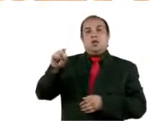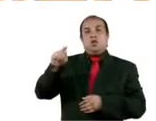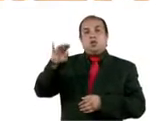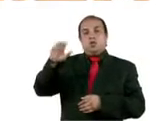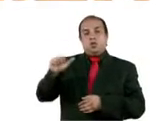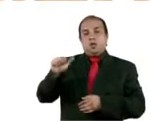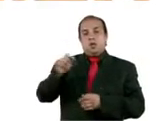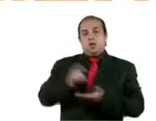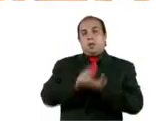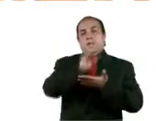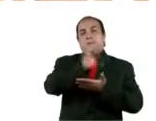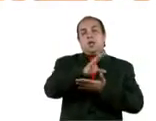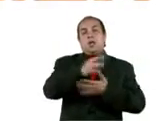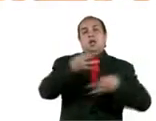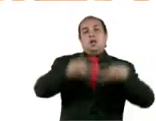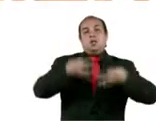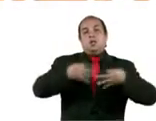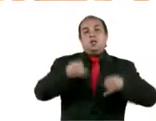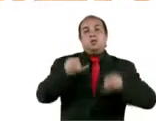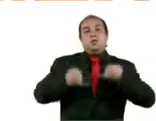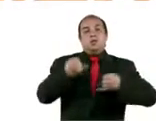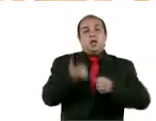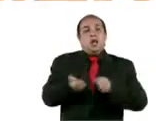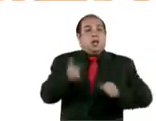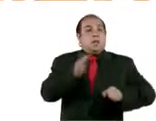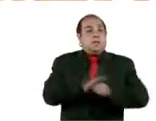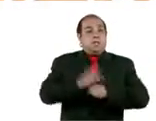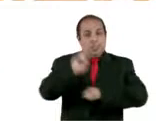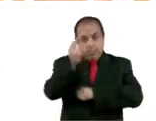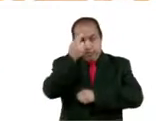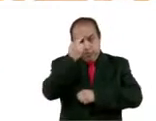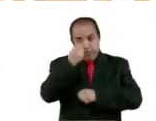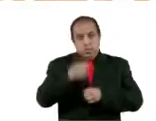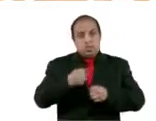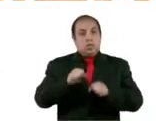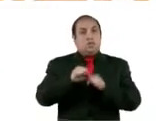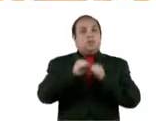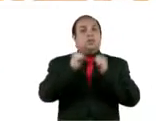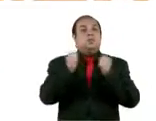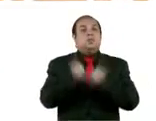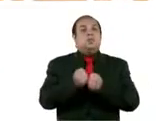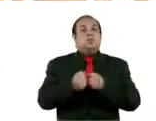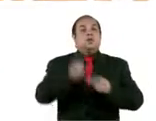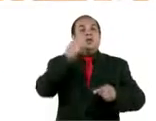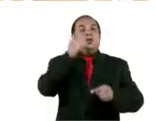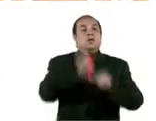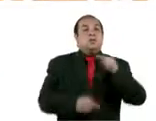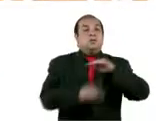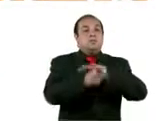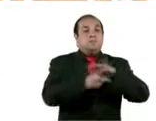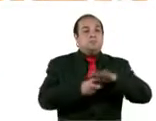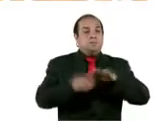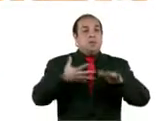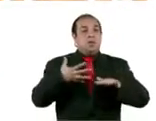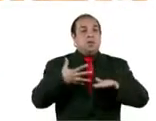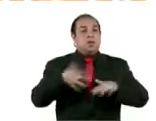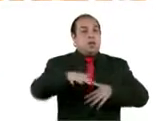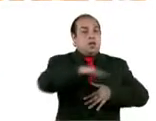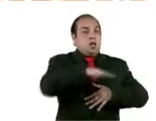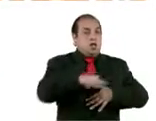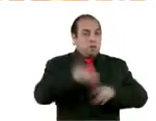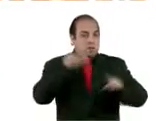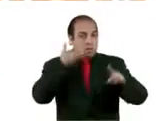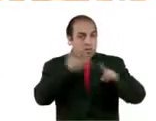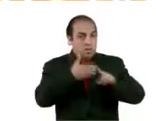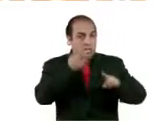Tribunal de Justicia Administrativa, que recuerden que con el sistema anticorrupción hay una sala relacionada con